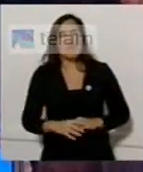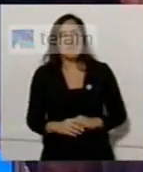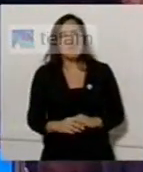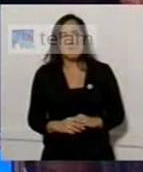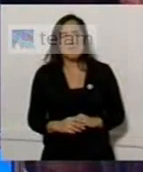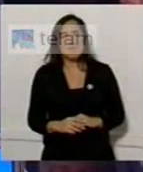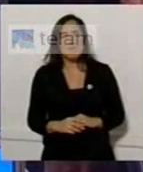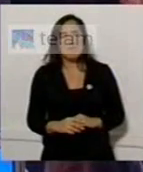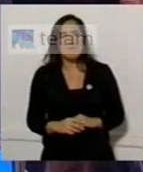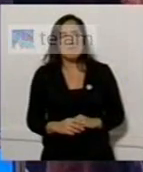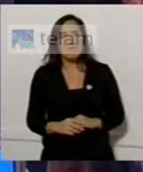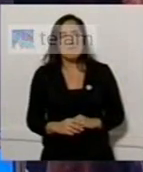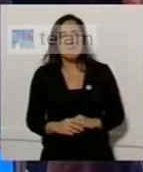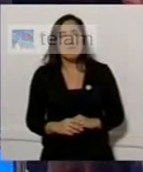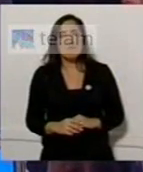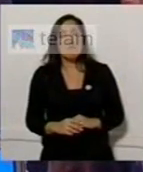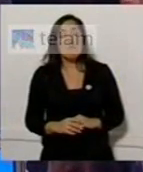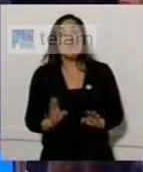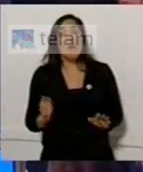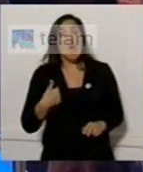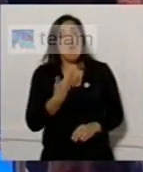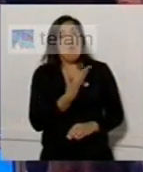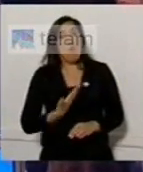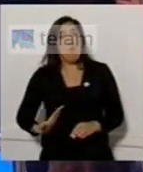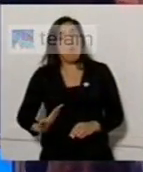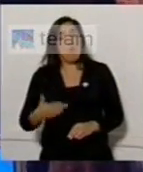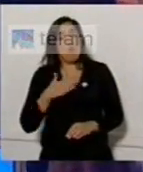Si bien nuestro gobierno